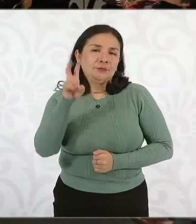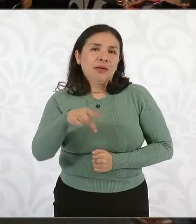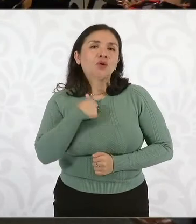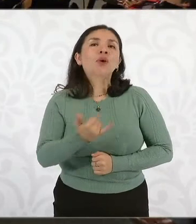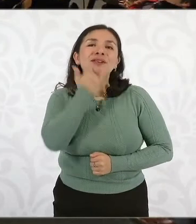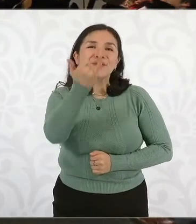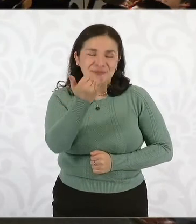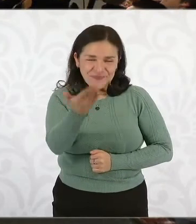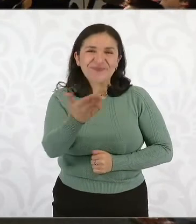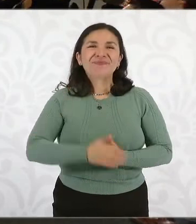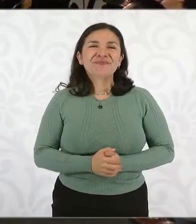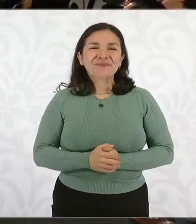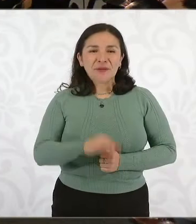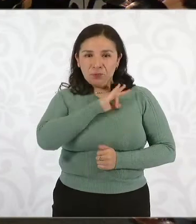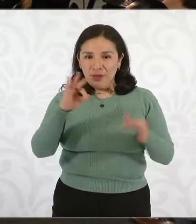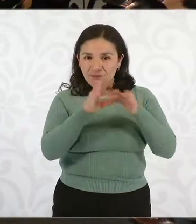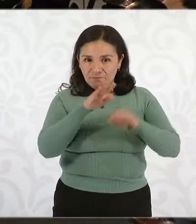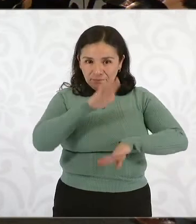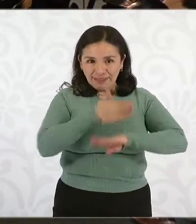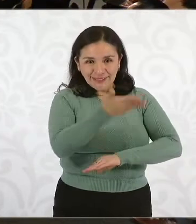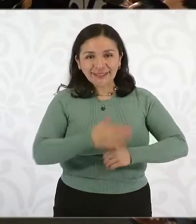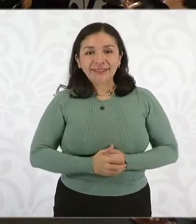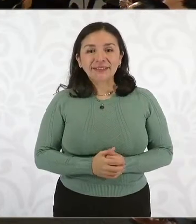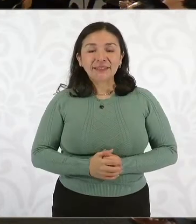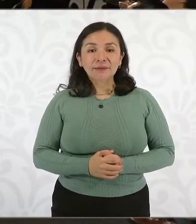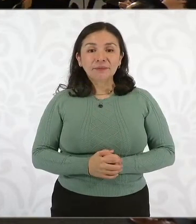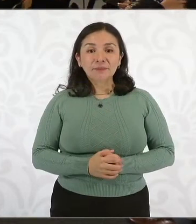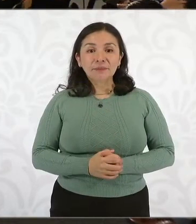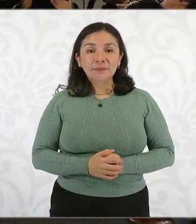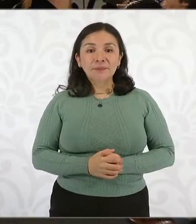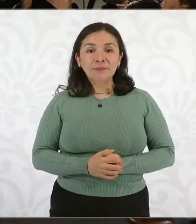equivocada. Adelante, ministro, si quiere comentar.